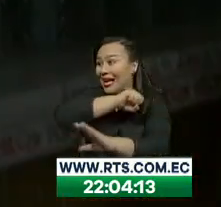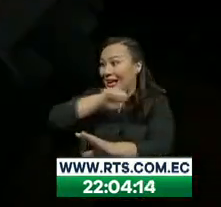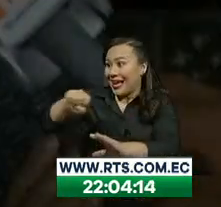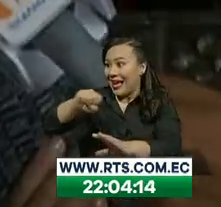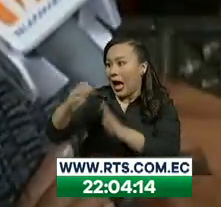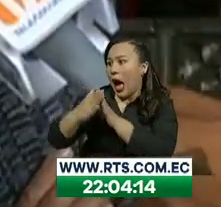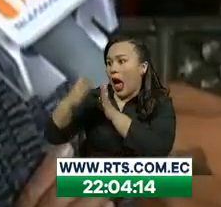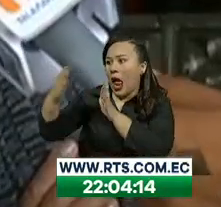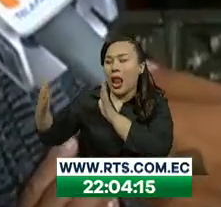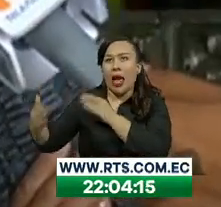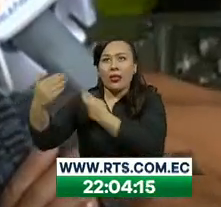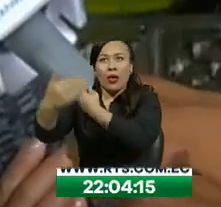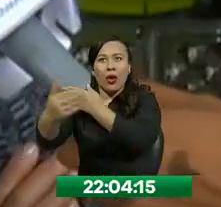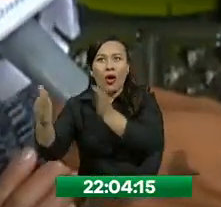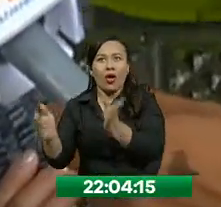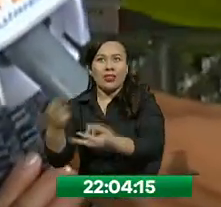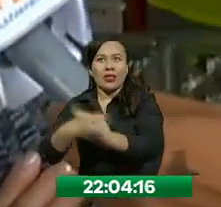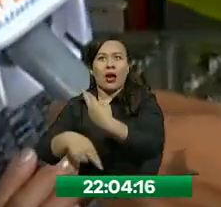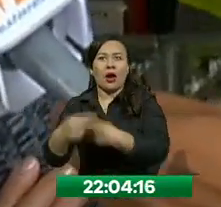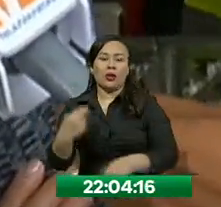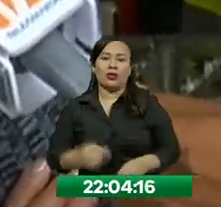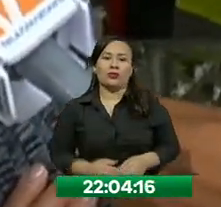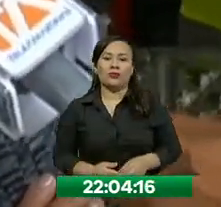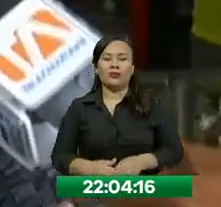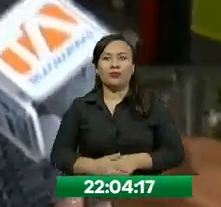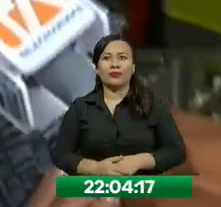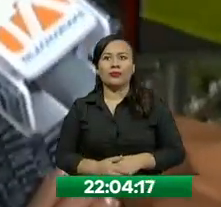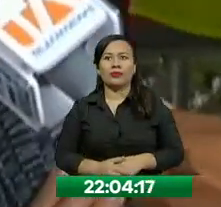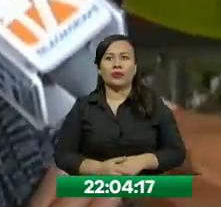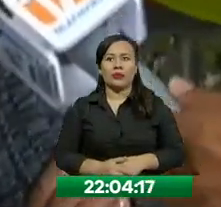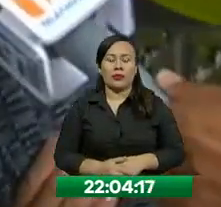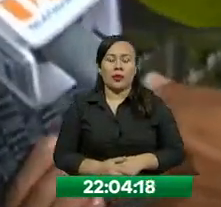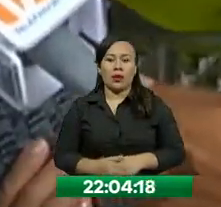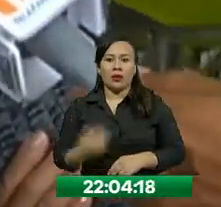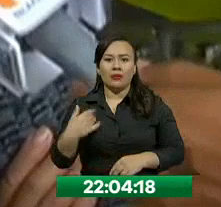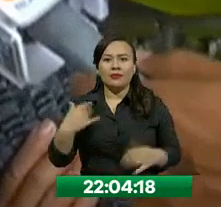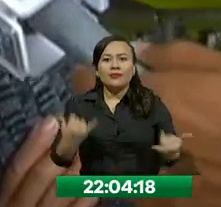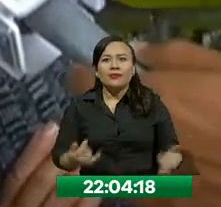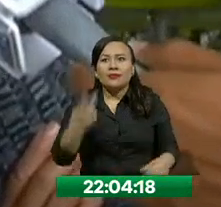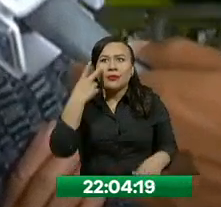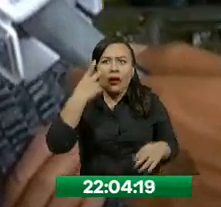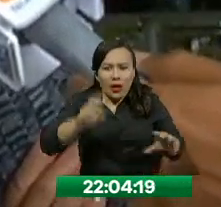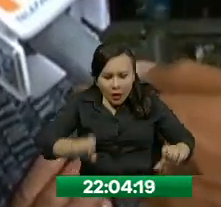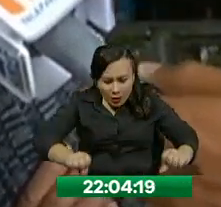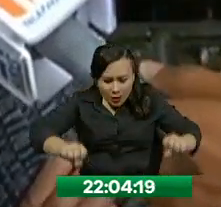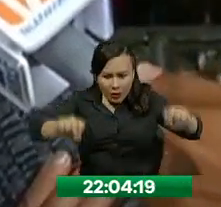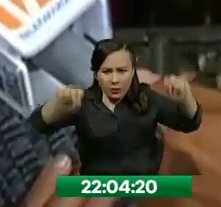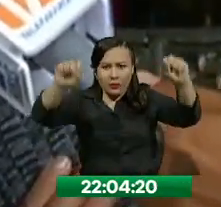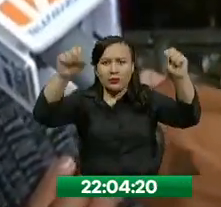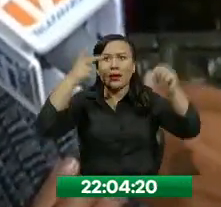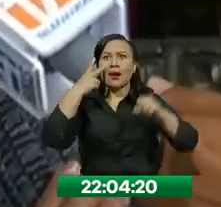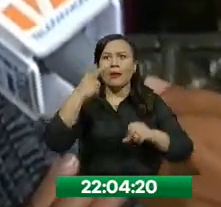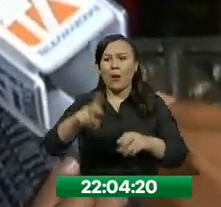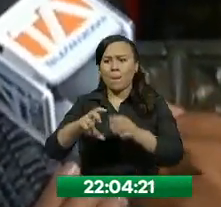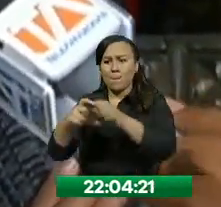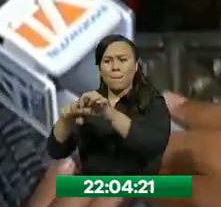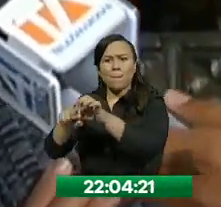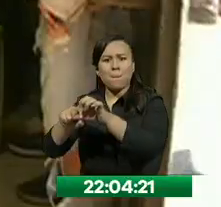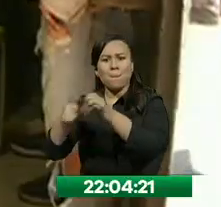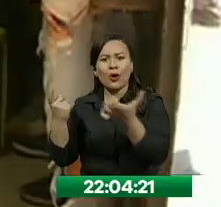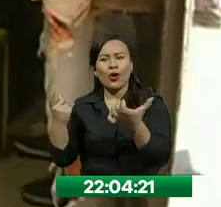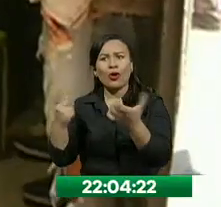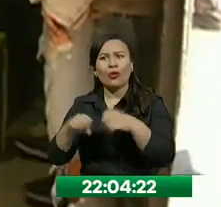diaria. Mi primo, él viene todos los días a abrir el local y que es la sorpresa que se encuentra con las seguridades que estaban